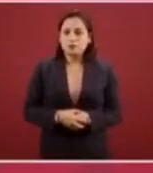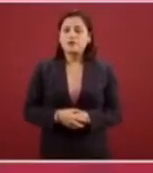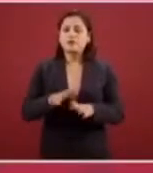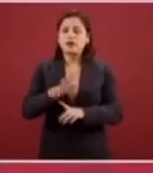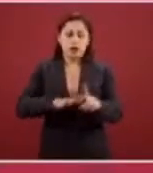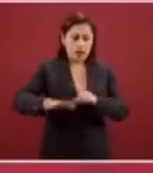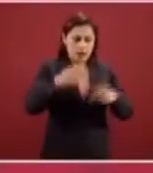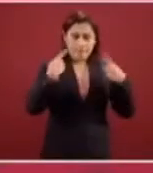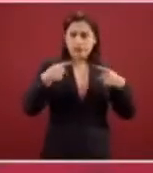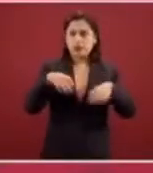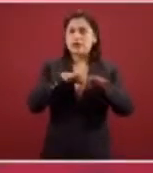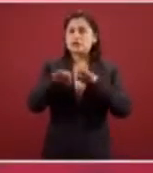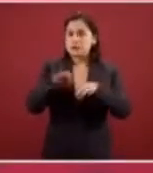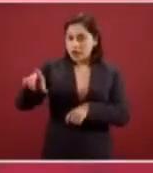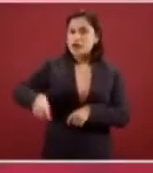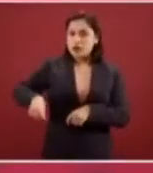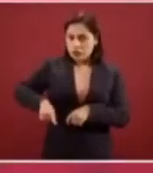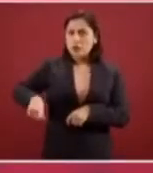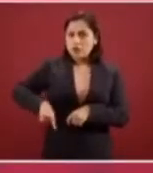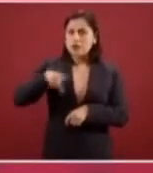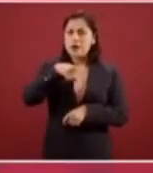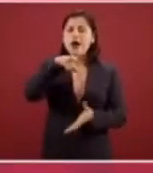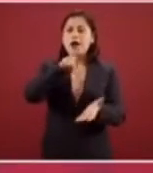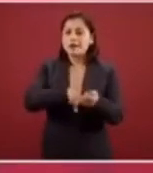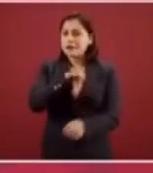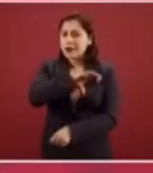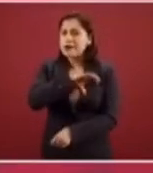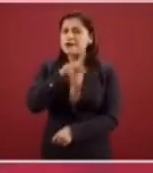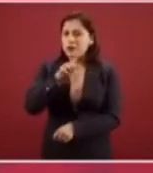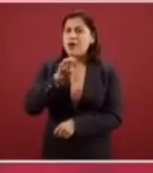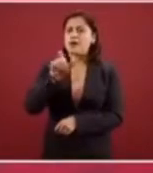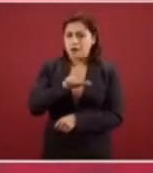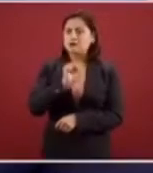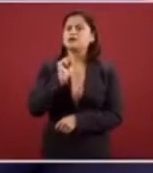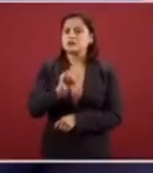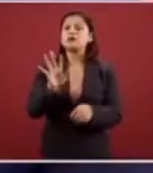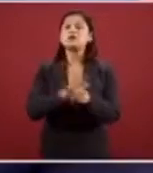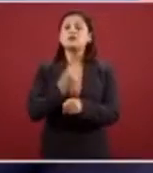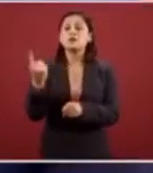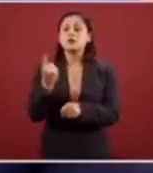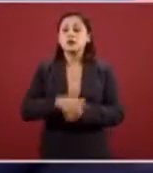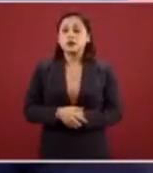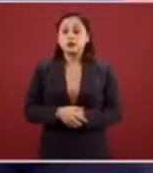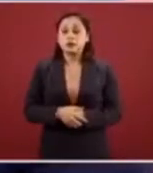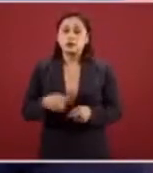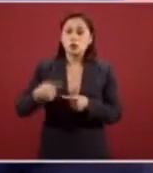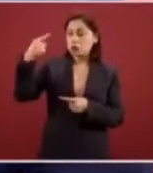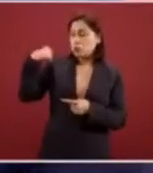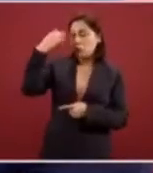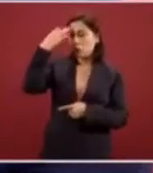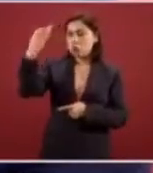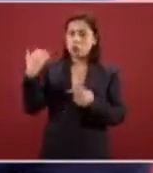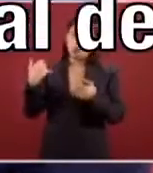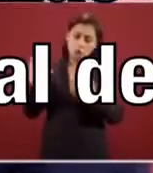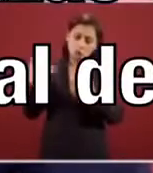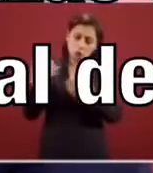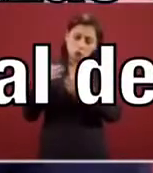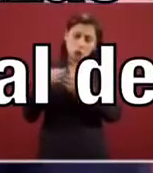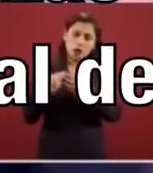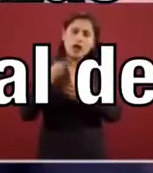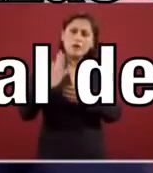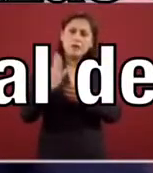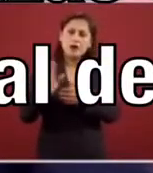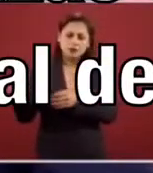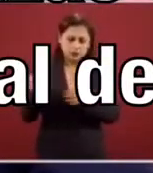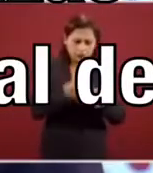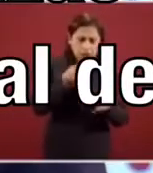Servidores públicos que le tienen mucho afecto a Pemex, porque se fue creando con el tiempo una especie de servicio civil de carrera